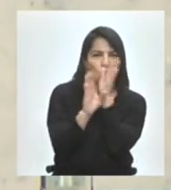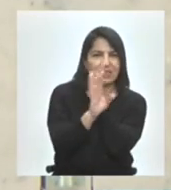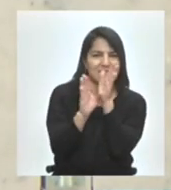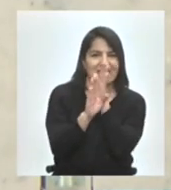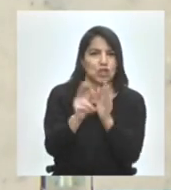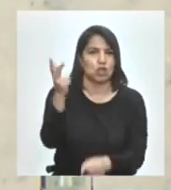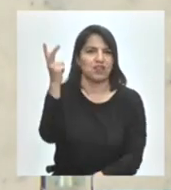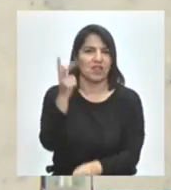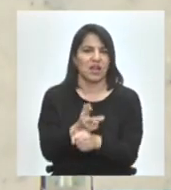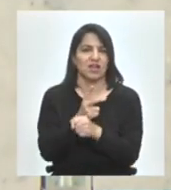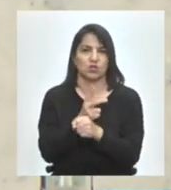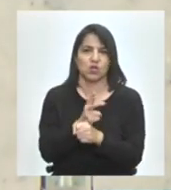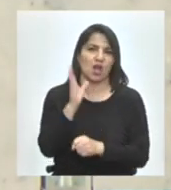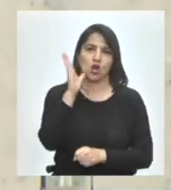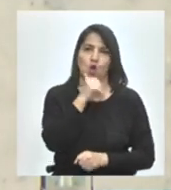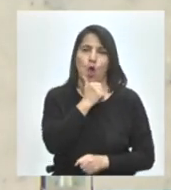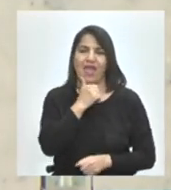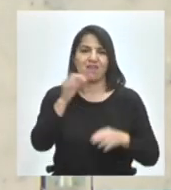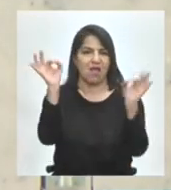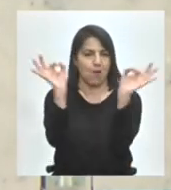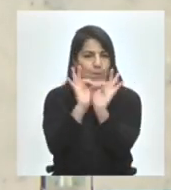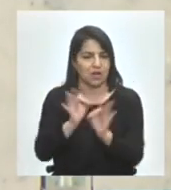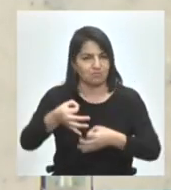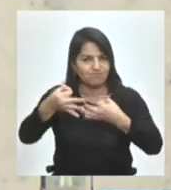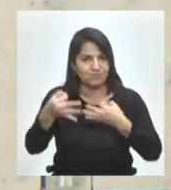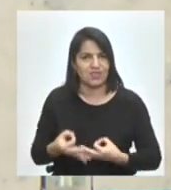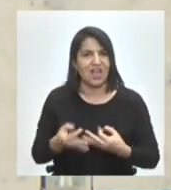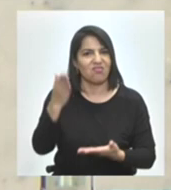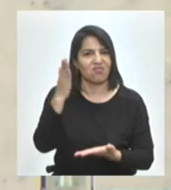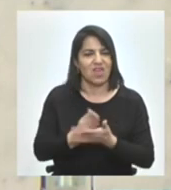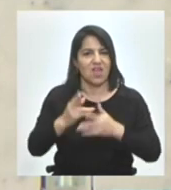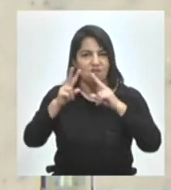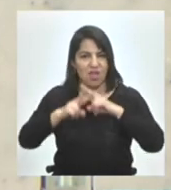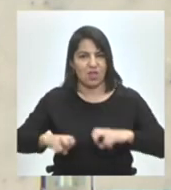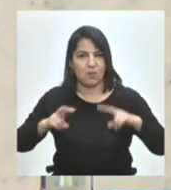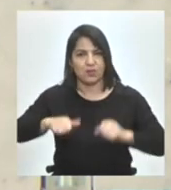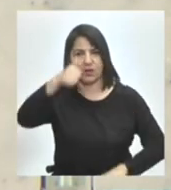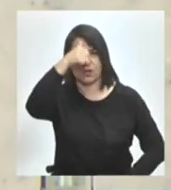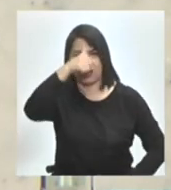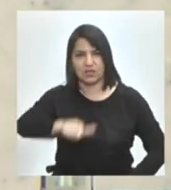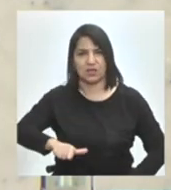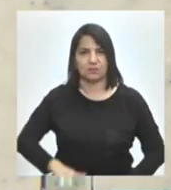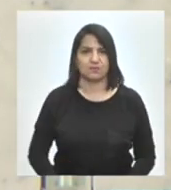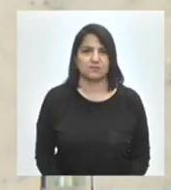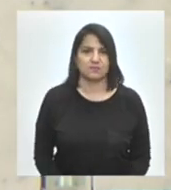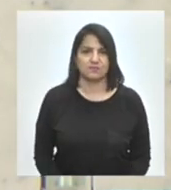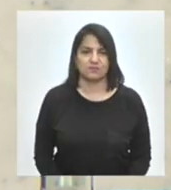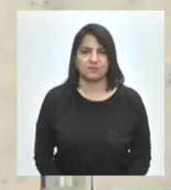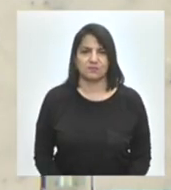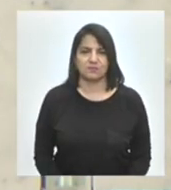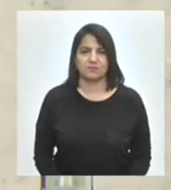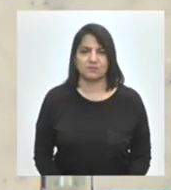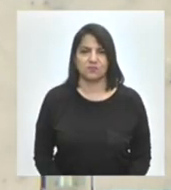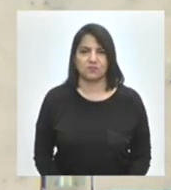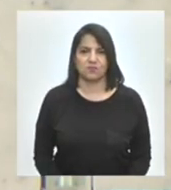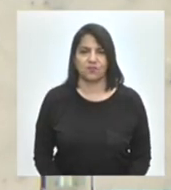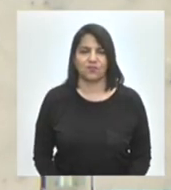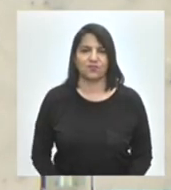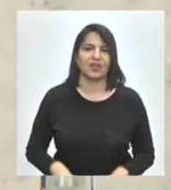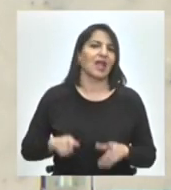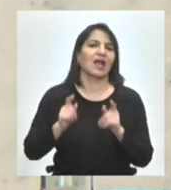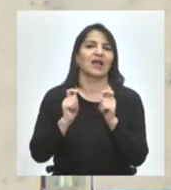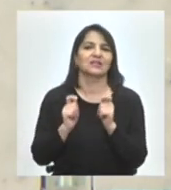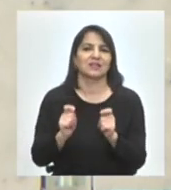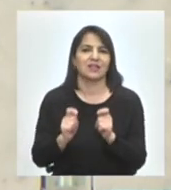no resisten justificación alguna y que deben ser investigados y sancionados como tal. Si intentamos hacer